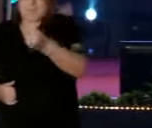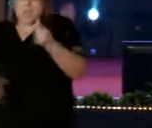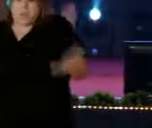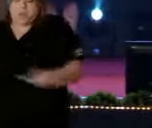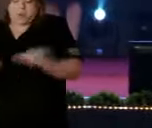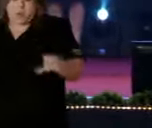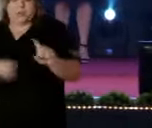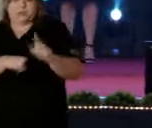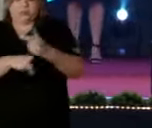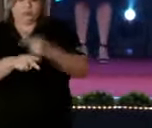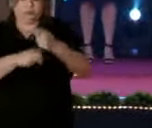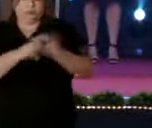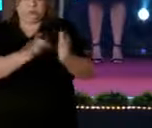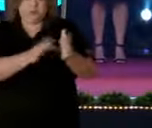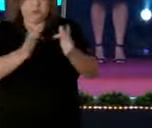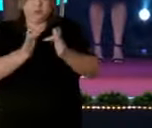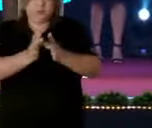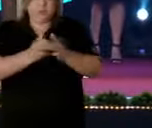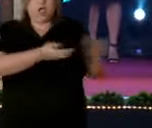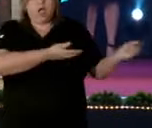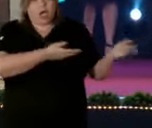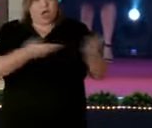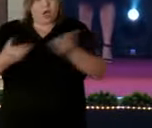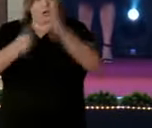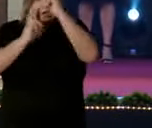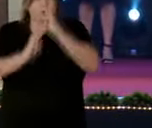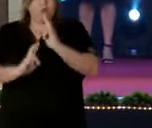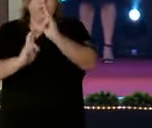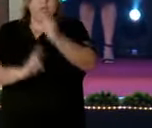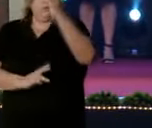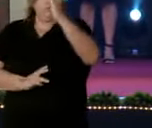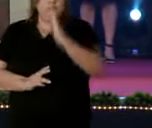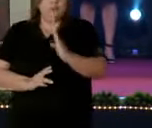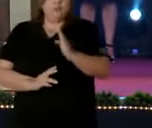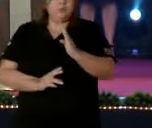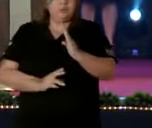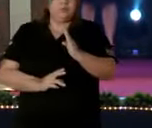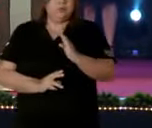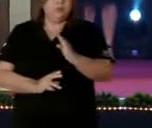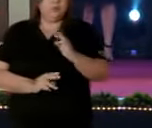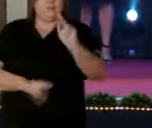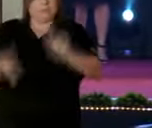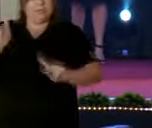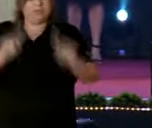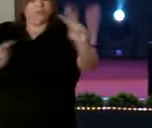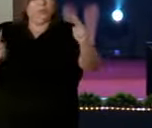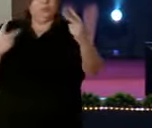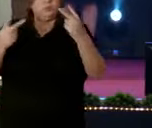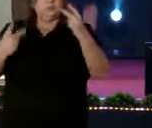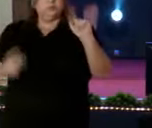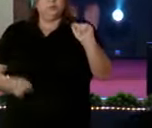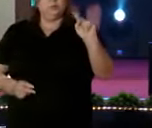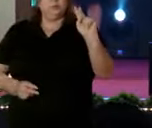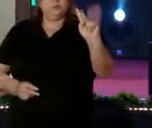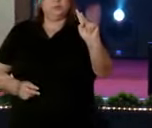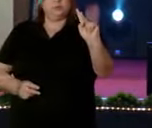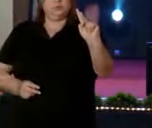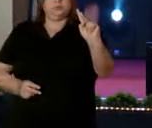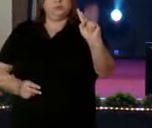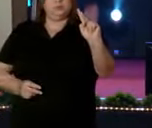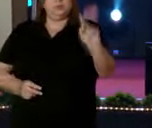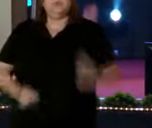Jesús, amén. Pasemos. Honremos a Dios. Los que están a través de la cadena televisiva pueden también